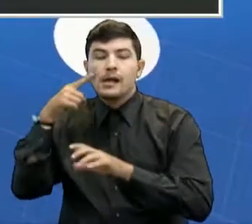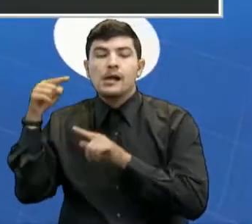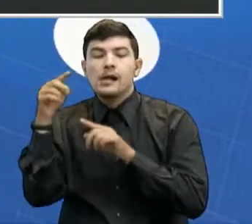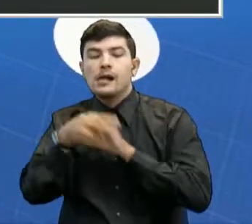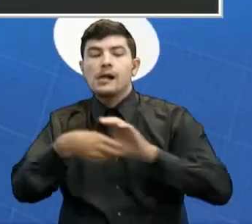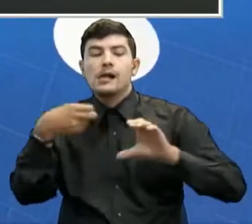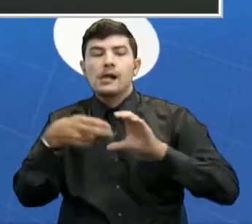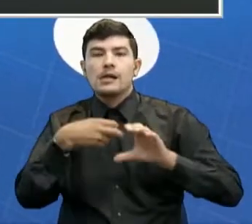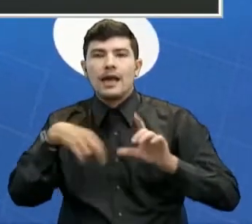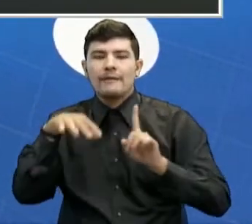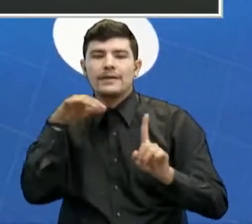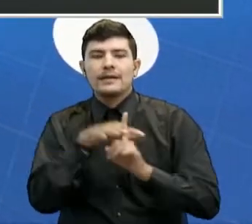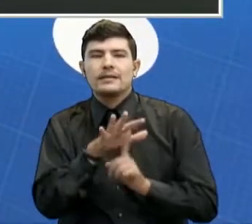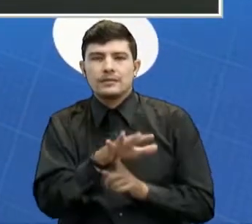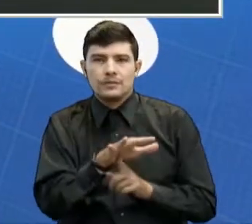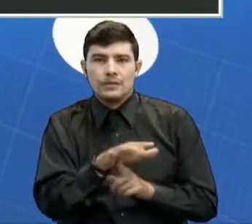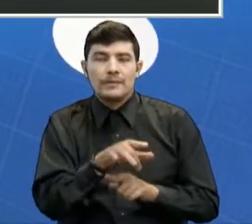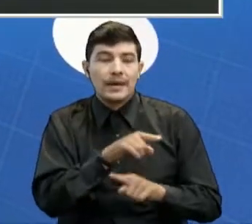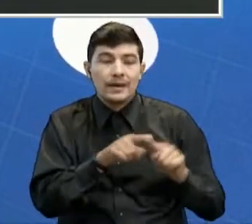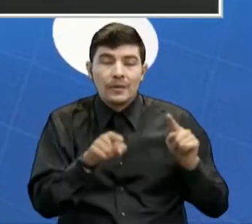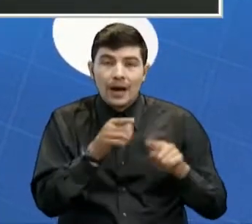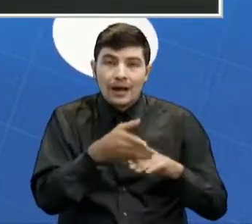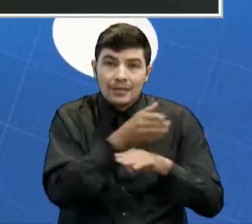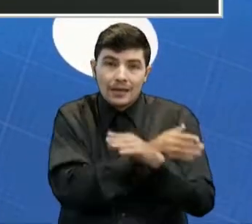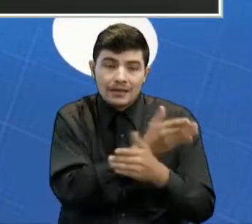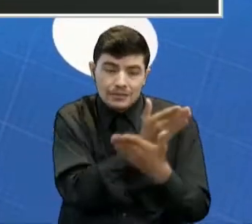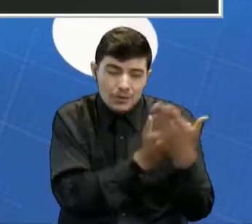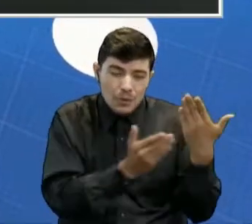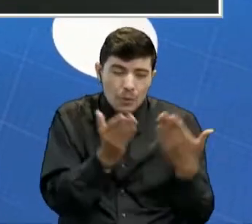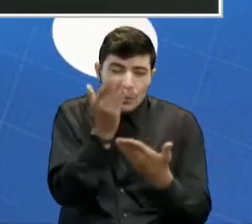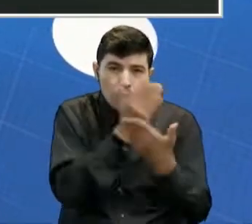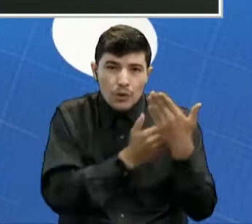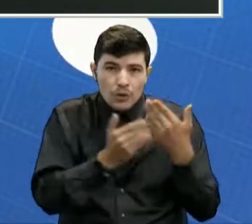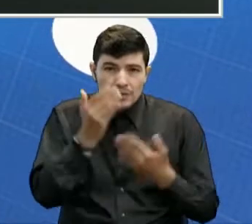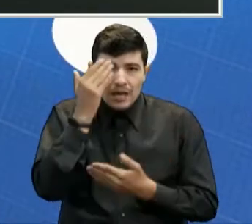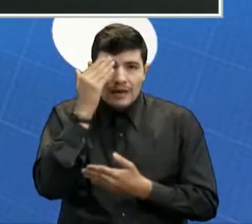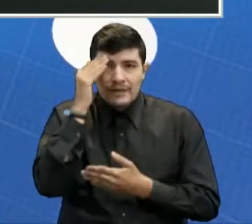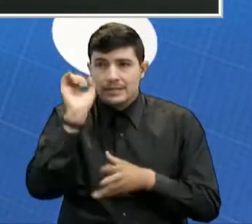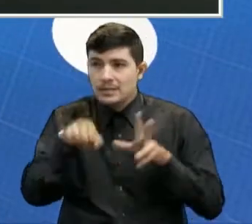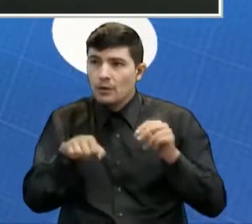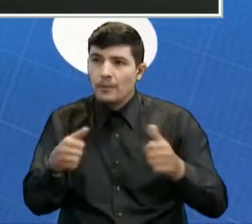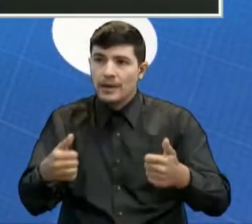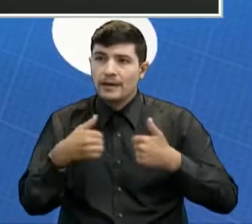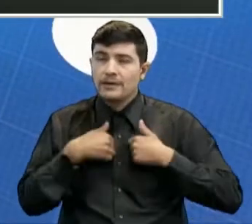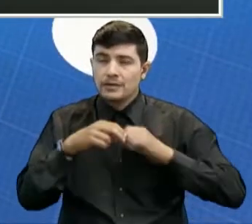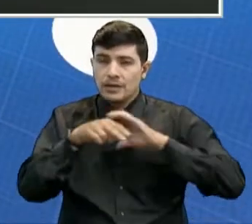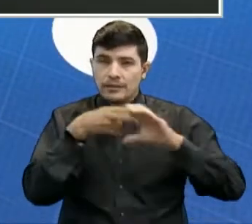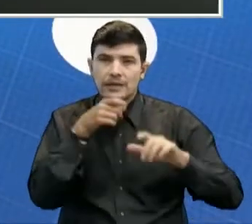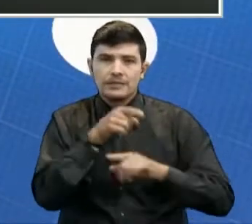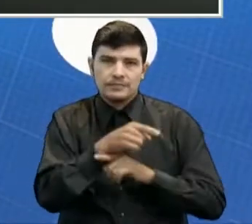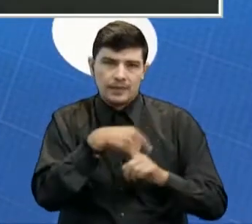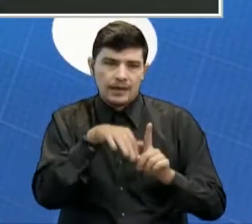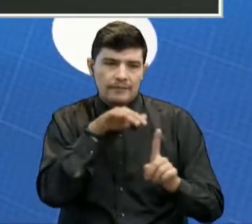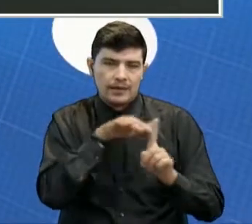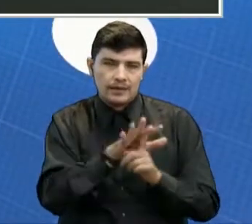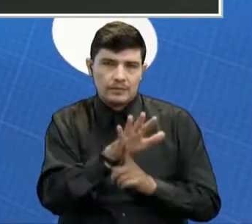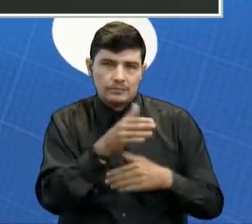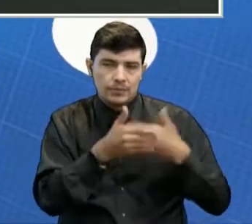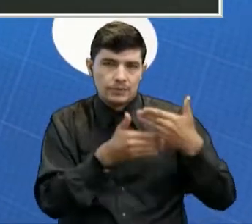concepto de integralidad del páramo y que vuelve a dejar, entre comillas, por fuera del páramo, al proyecto Sotonorte de